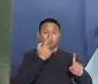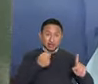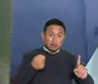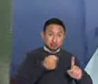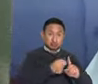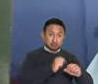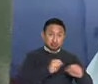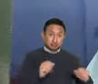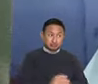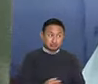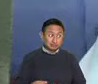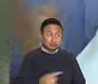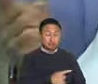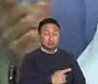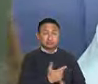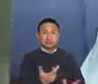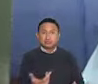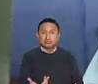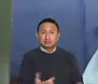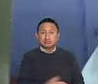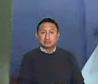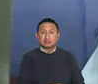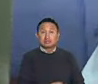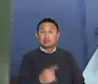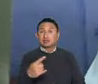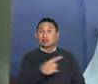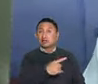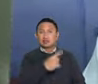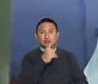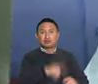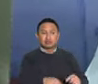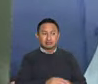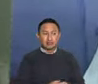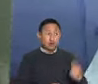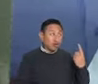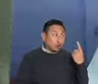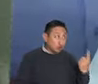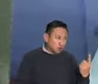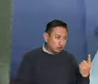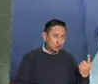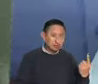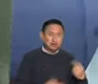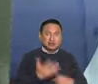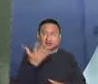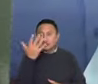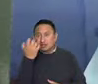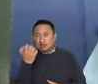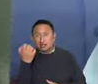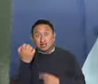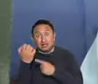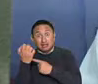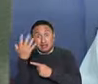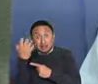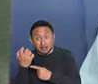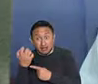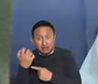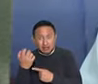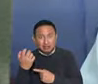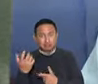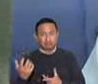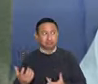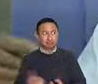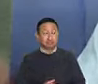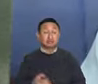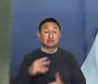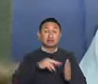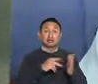estas elecciones. Esto es una barbaridad. Uno es una barbaridad, 15 es una cosa imperdonable. Por lo tanto, esto debería significar